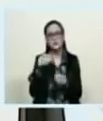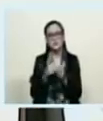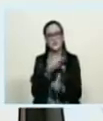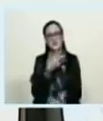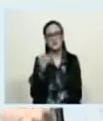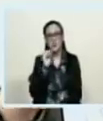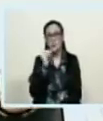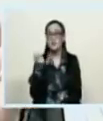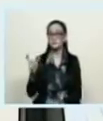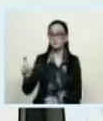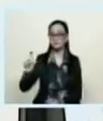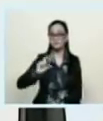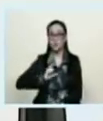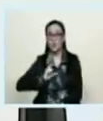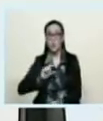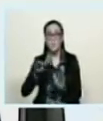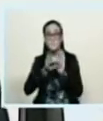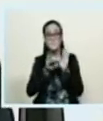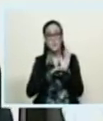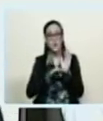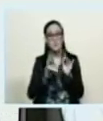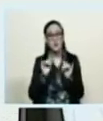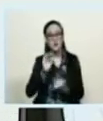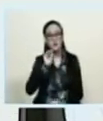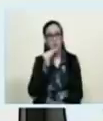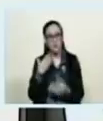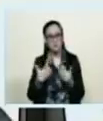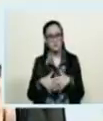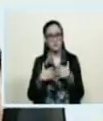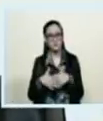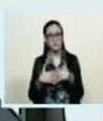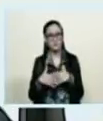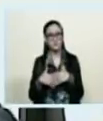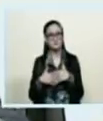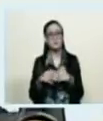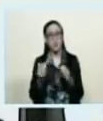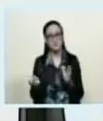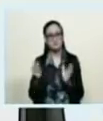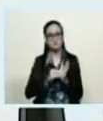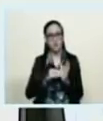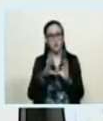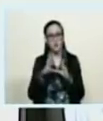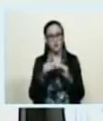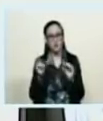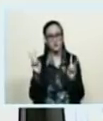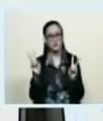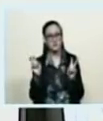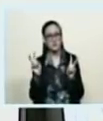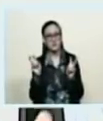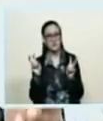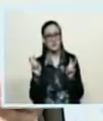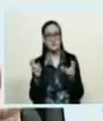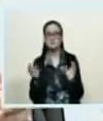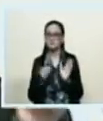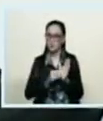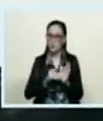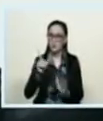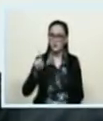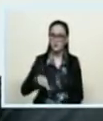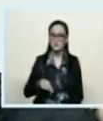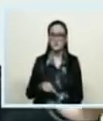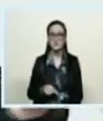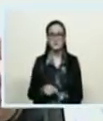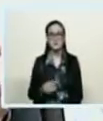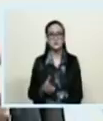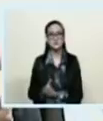año pasado recibieron financiamiento a través del programa que usted dirige, Soy Joven Productivo, que puede incorporarse a todo este tema de la wallet. Y por supuesto,